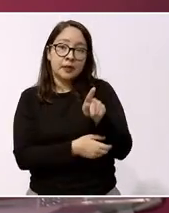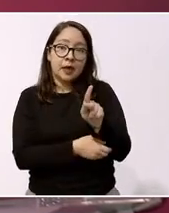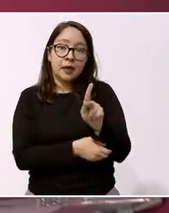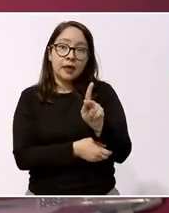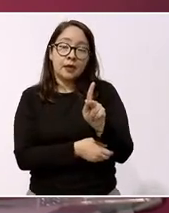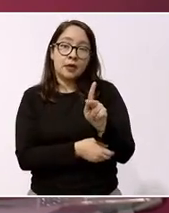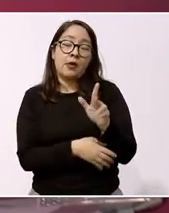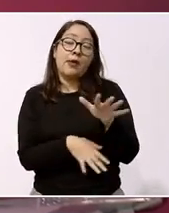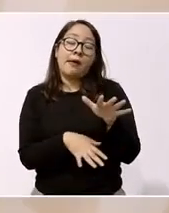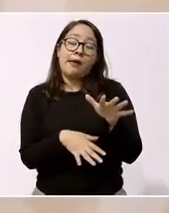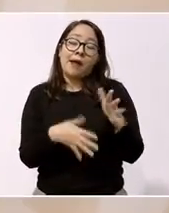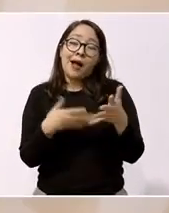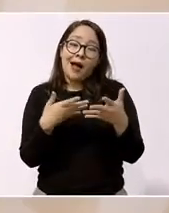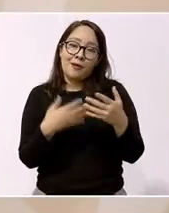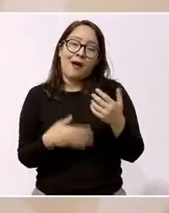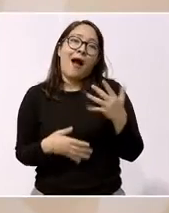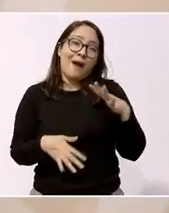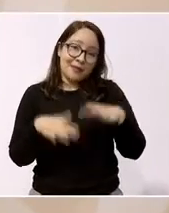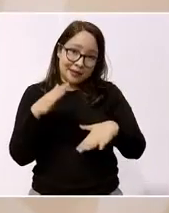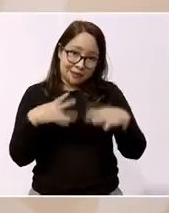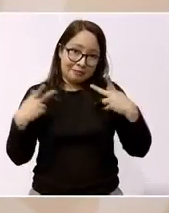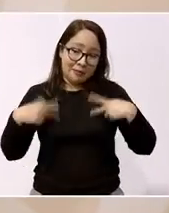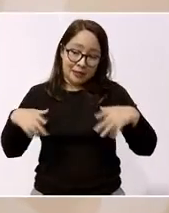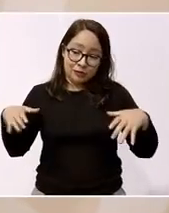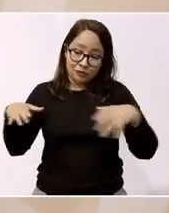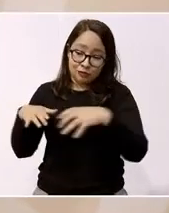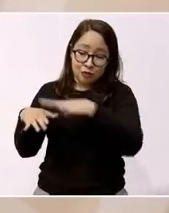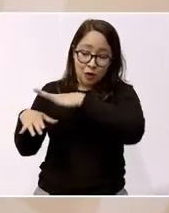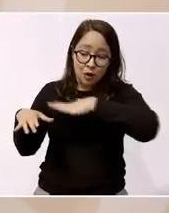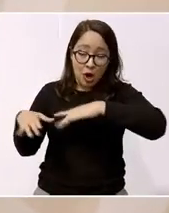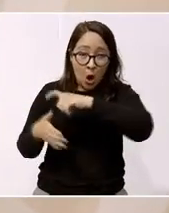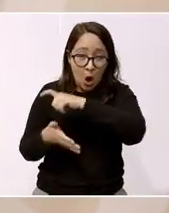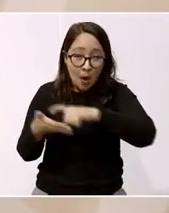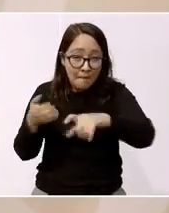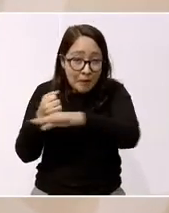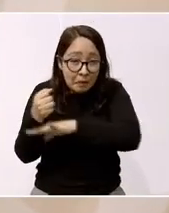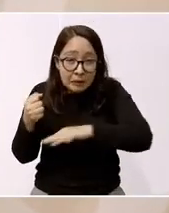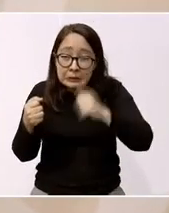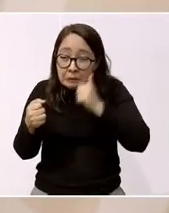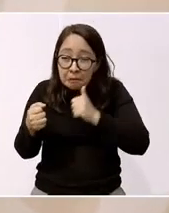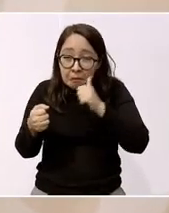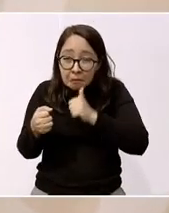gente, afortunadamente, compra lo básico.